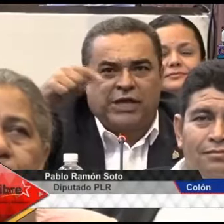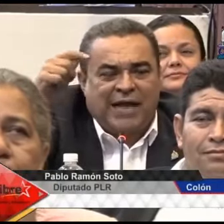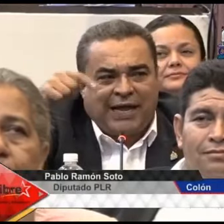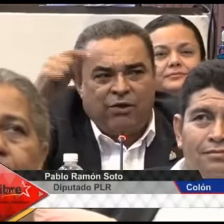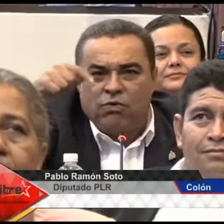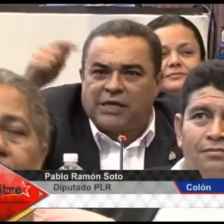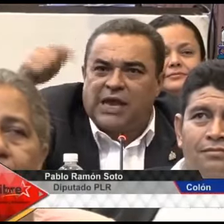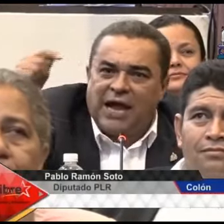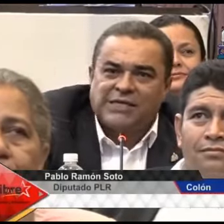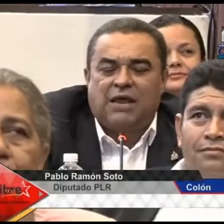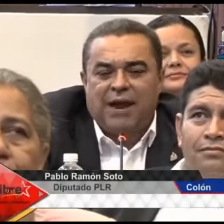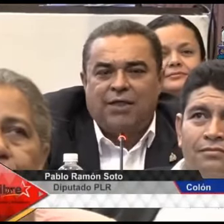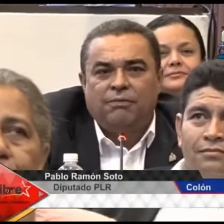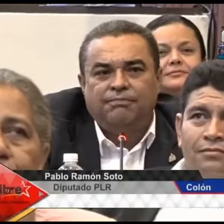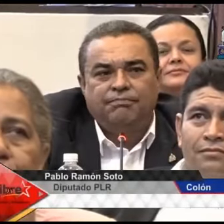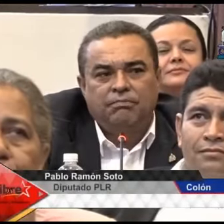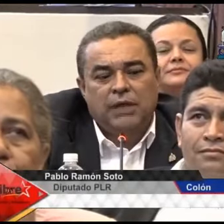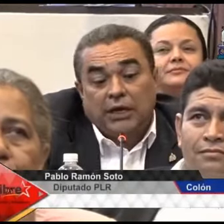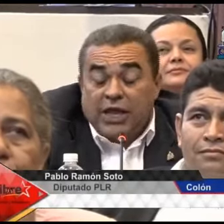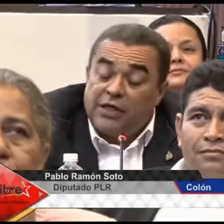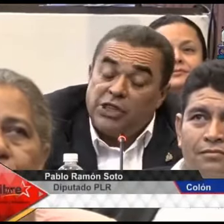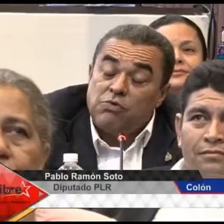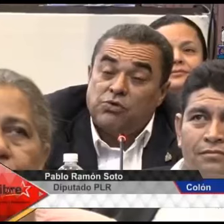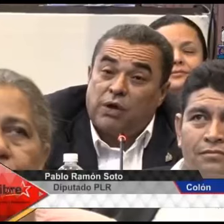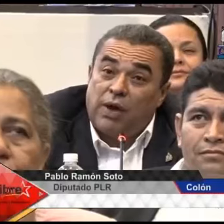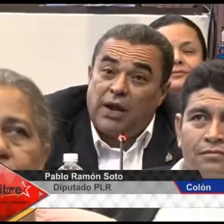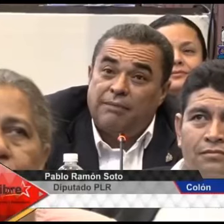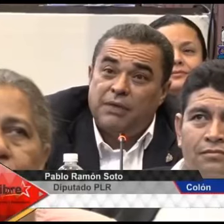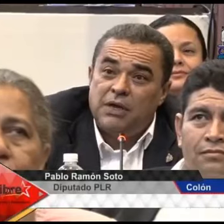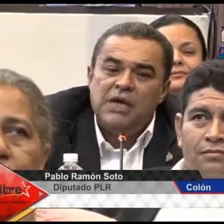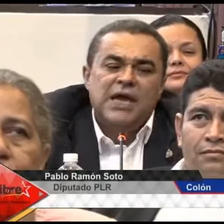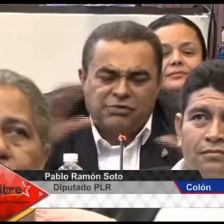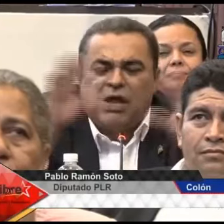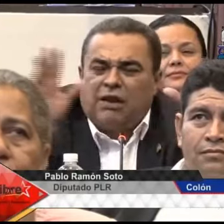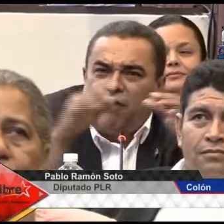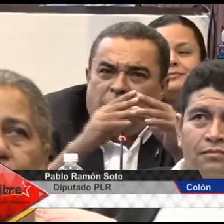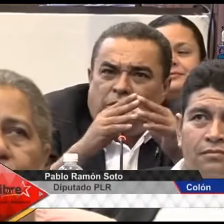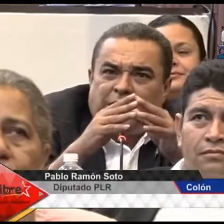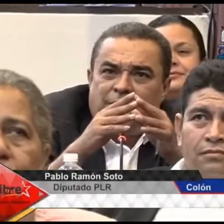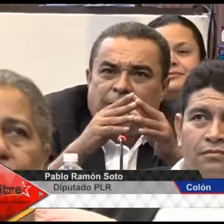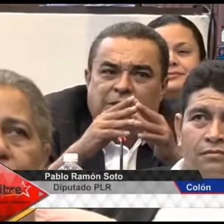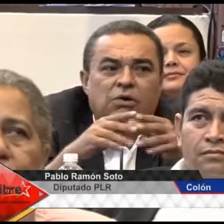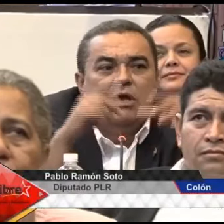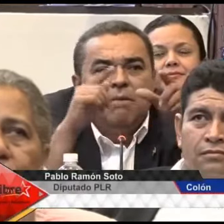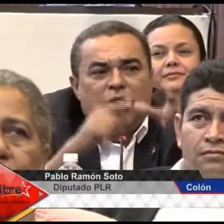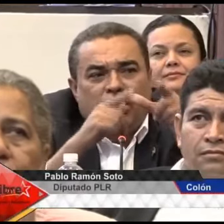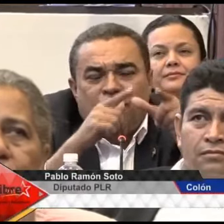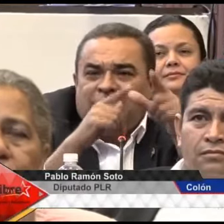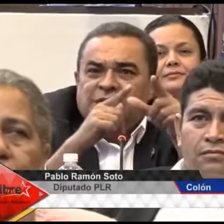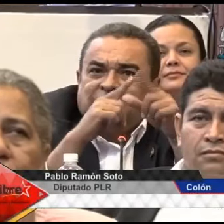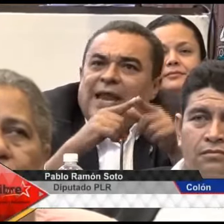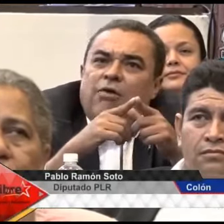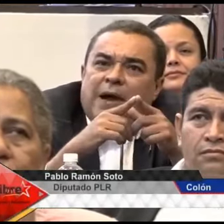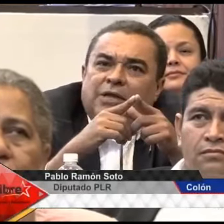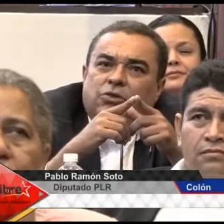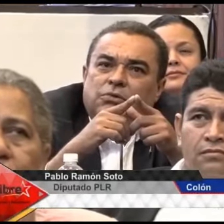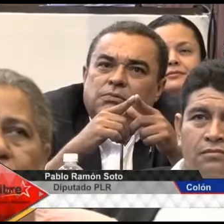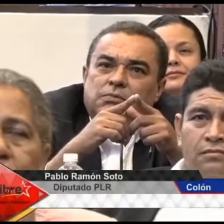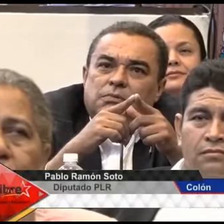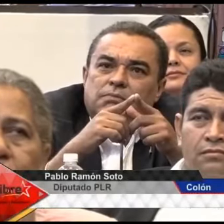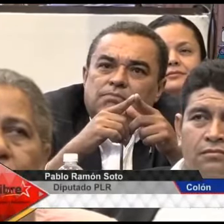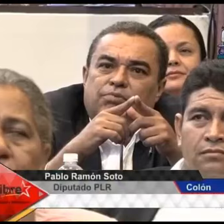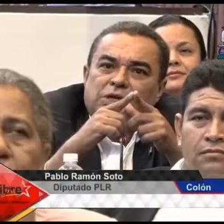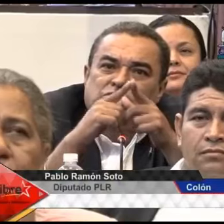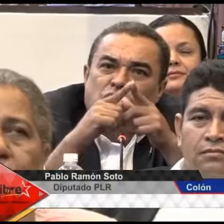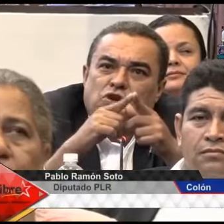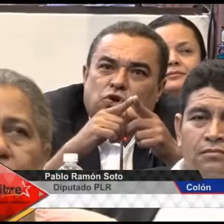decirnos acá que nunca se les ha celebrado el Día del Niño en su escuela. Eso es el reflejo de lo que estamos pasando. Pero yo quiero felicitar a los maestros